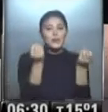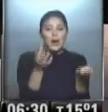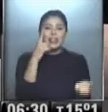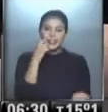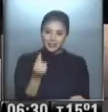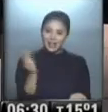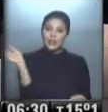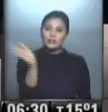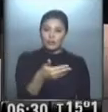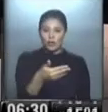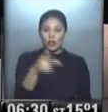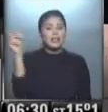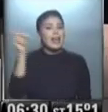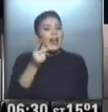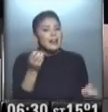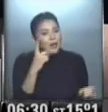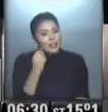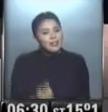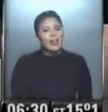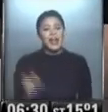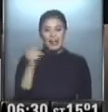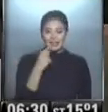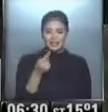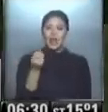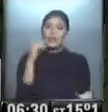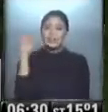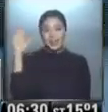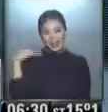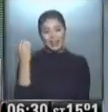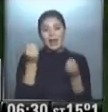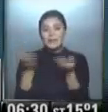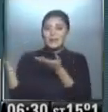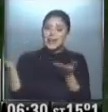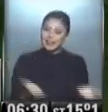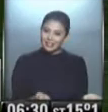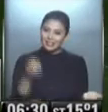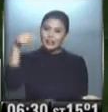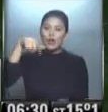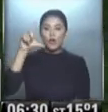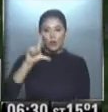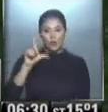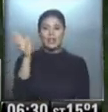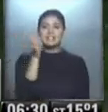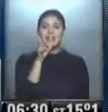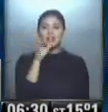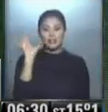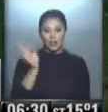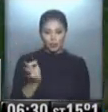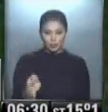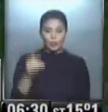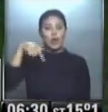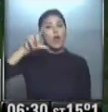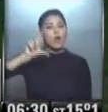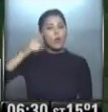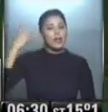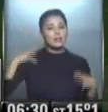buen día para todos. Cari, buen día. Hola Nadia, muy buen día. Bienvenidos a este lunes 14 de octubre, a este